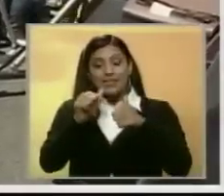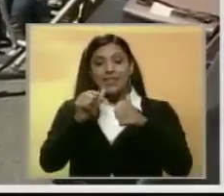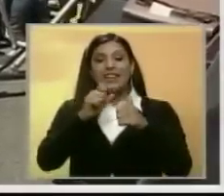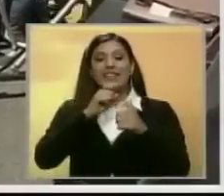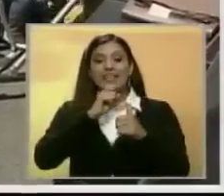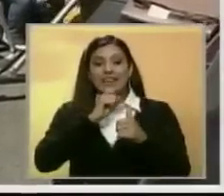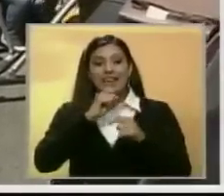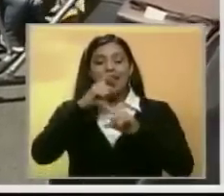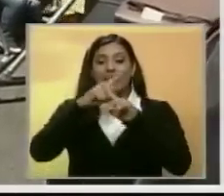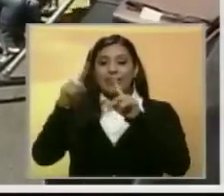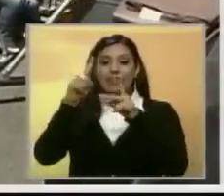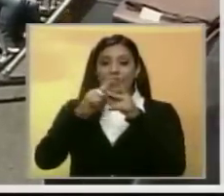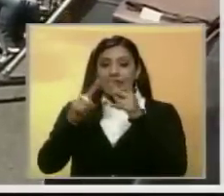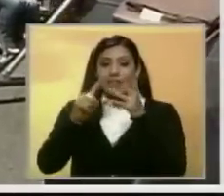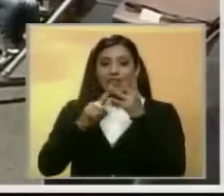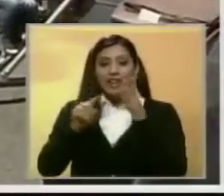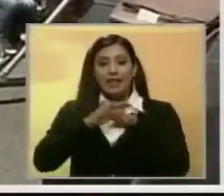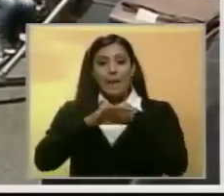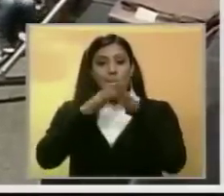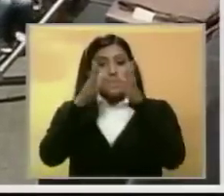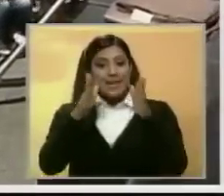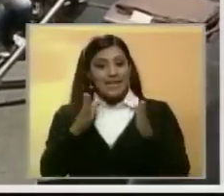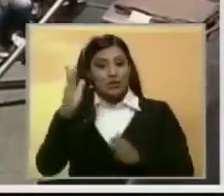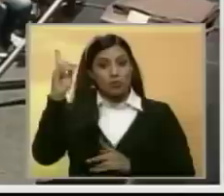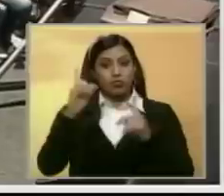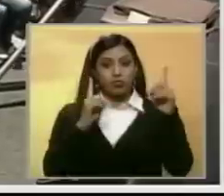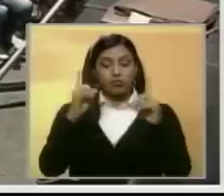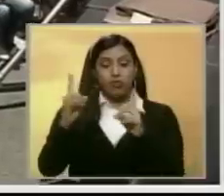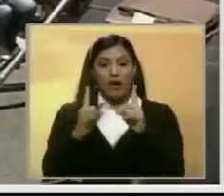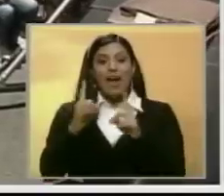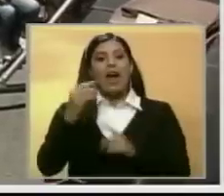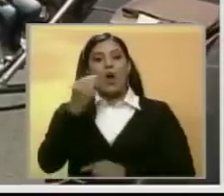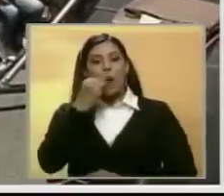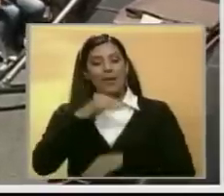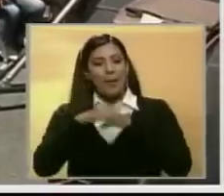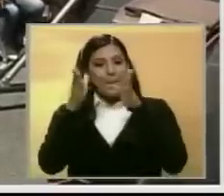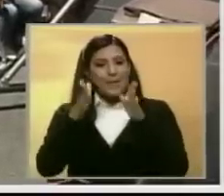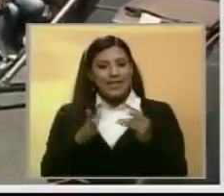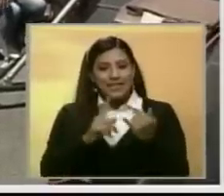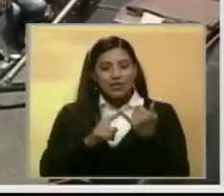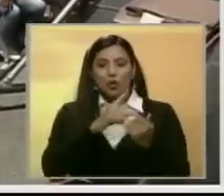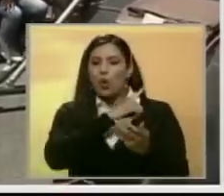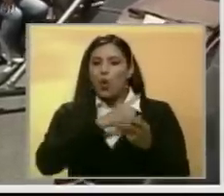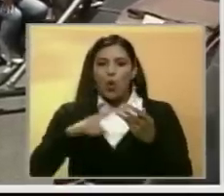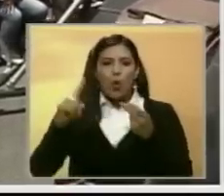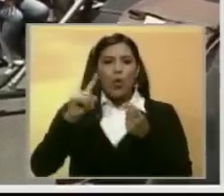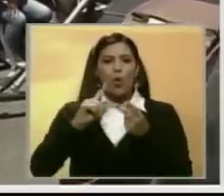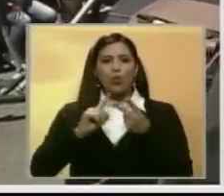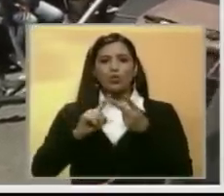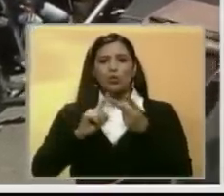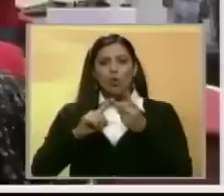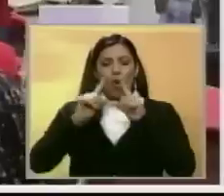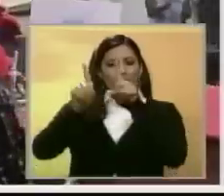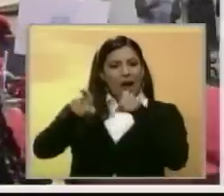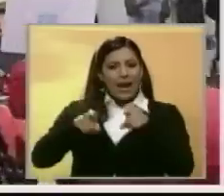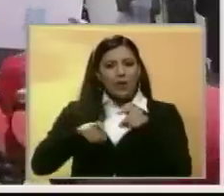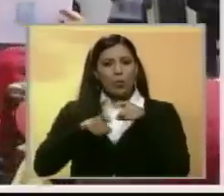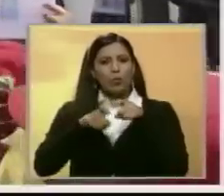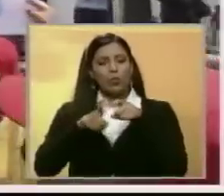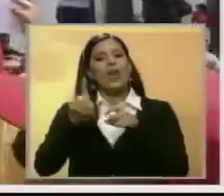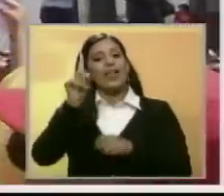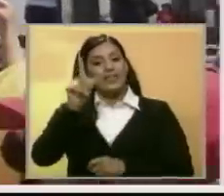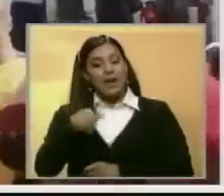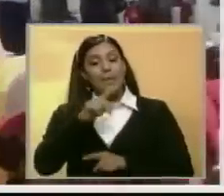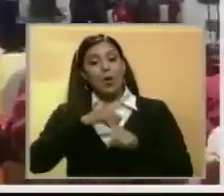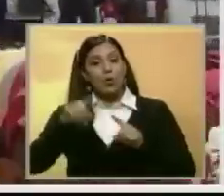los diferentes ministros, entre ellos el ministro de Alimentación, el ministro de Agricultura, así